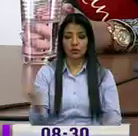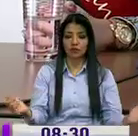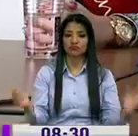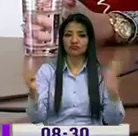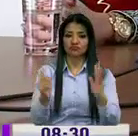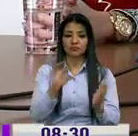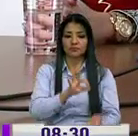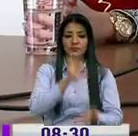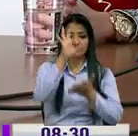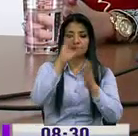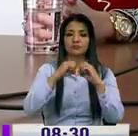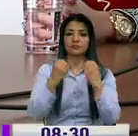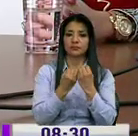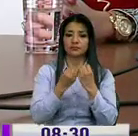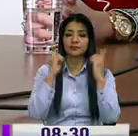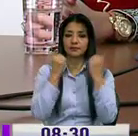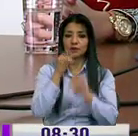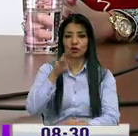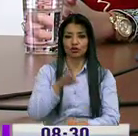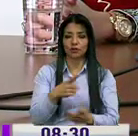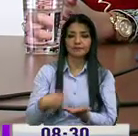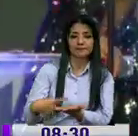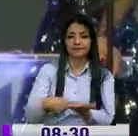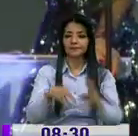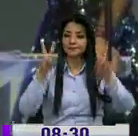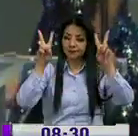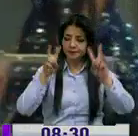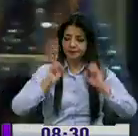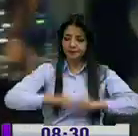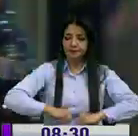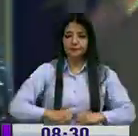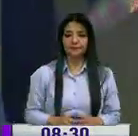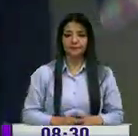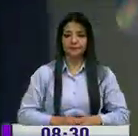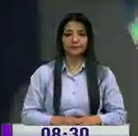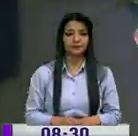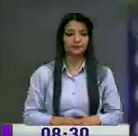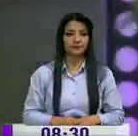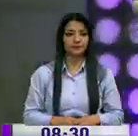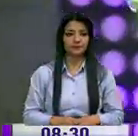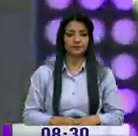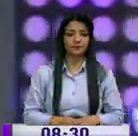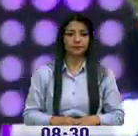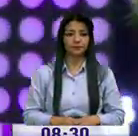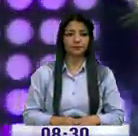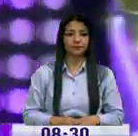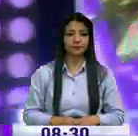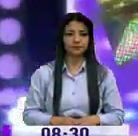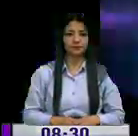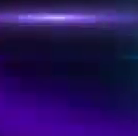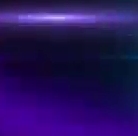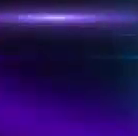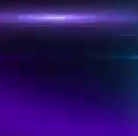del Patronato San José para tratar sobre este evento, informó Valeria Navarro.